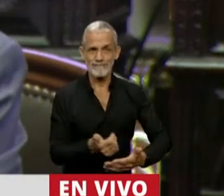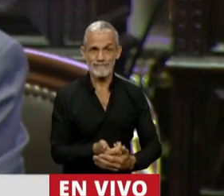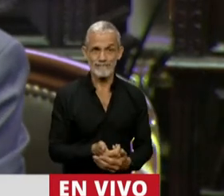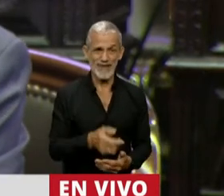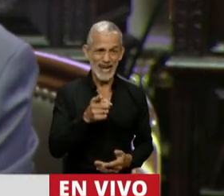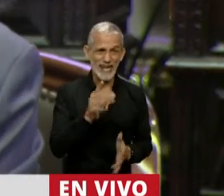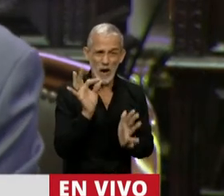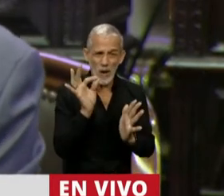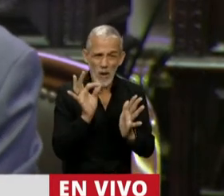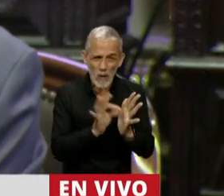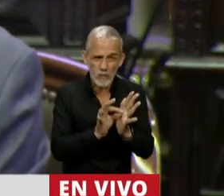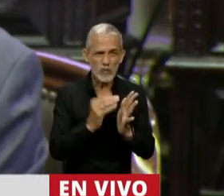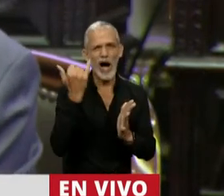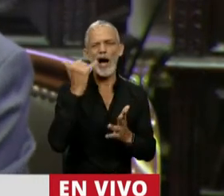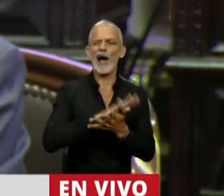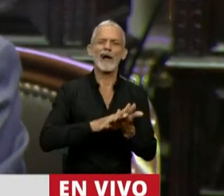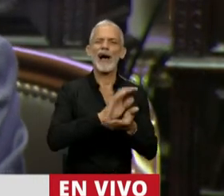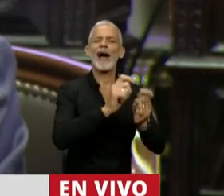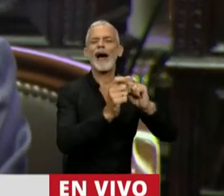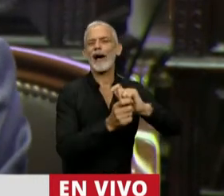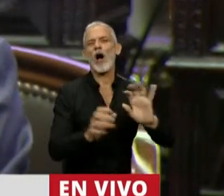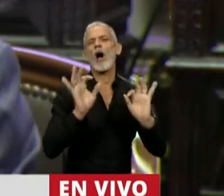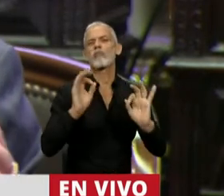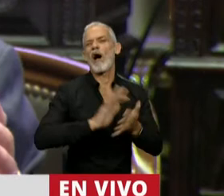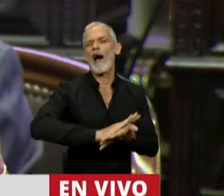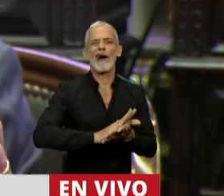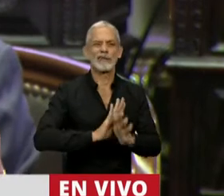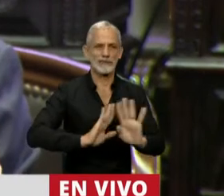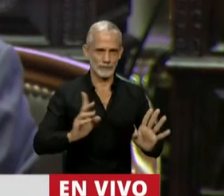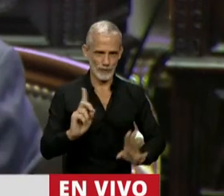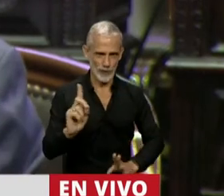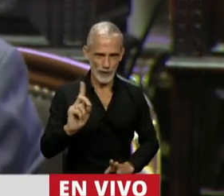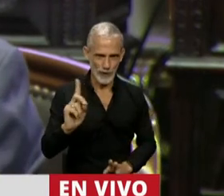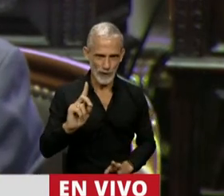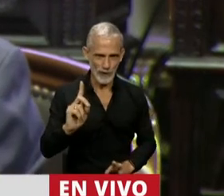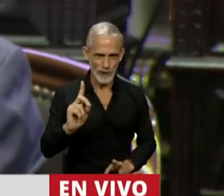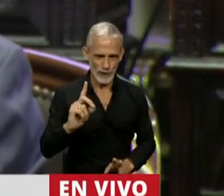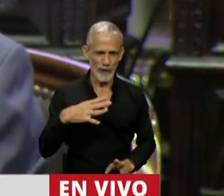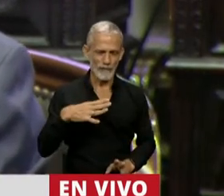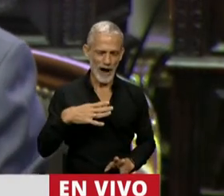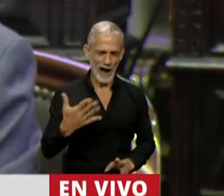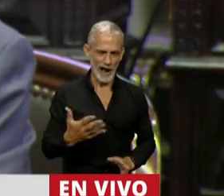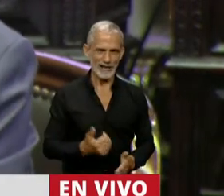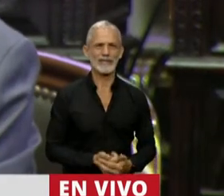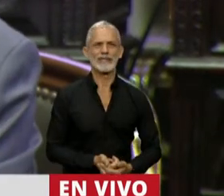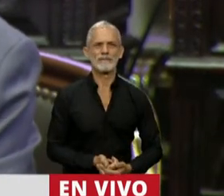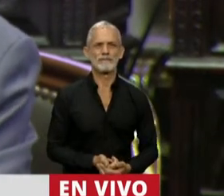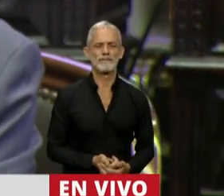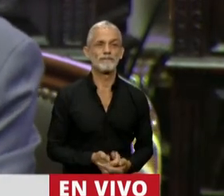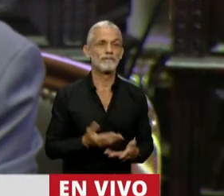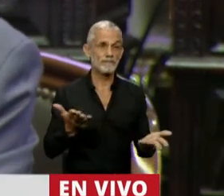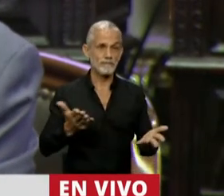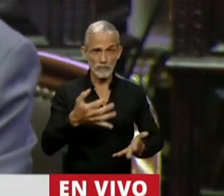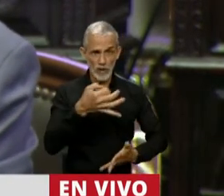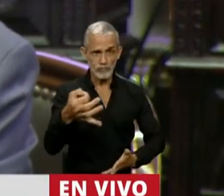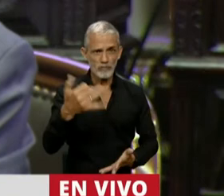óbice, no queda superado por las modificaciones que nos leyó el miembro informante. Porque si